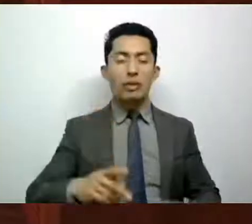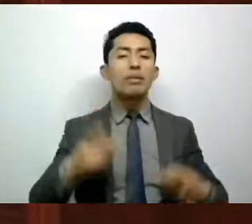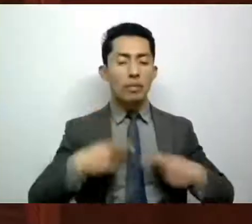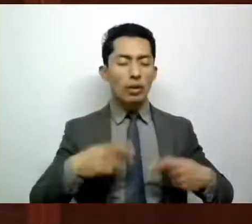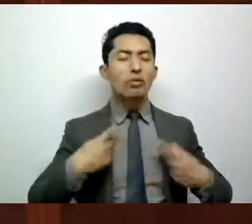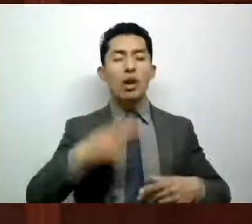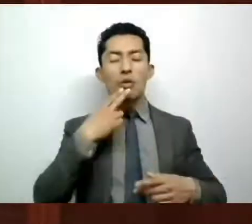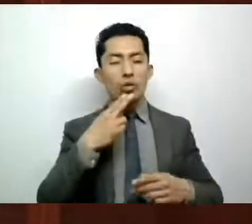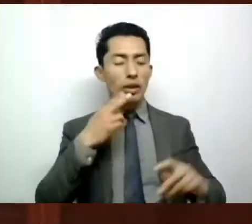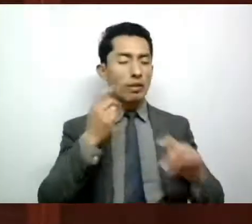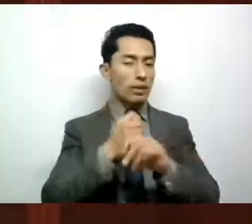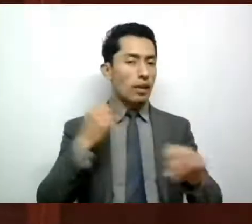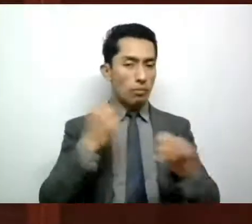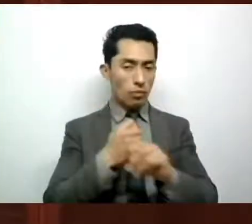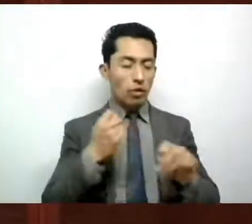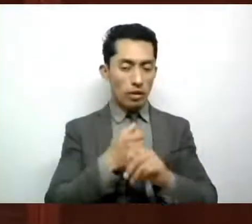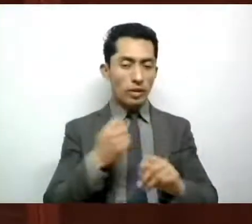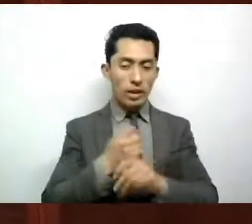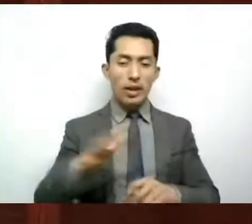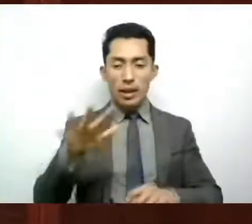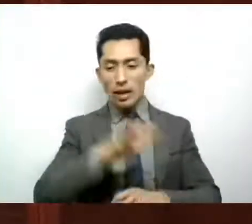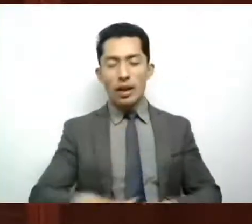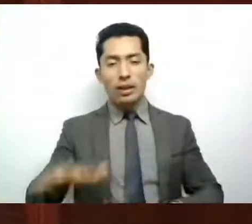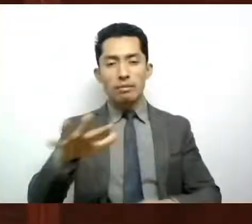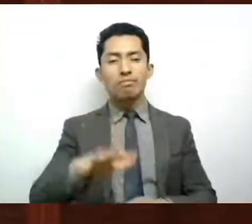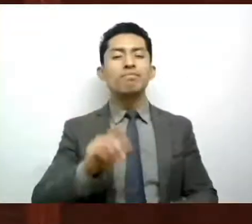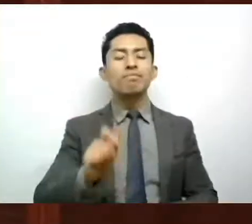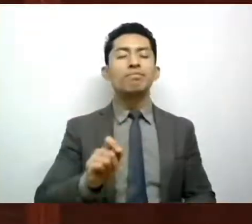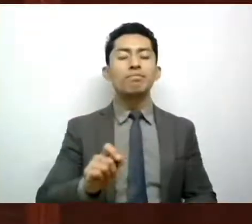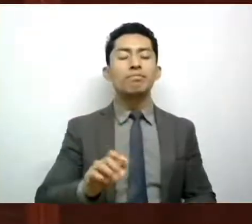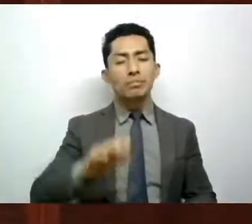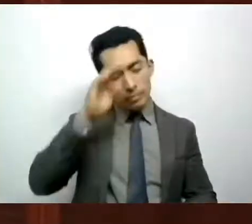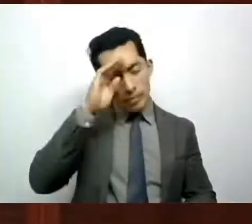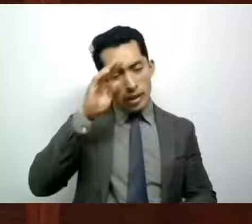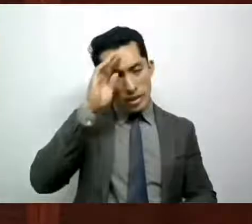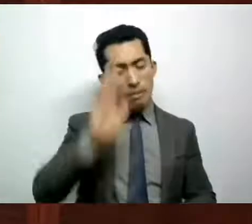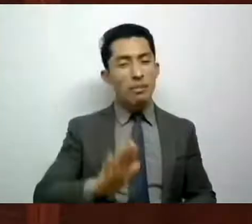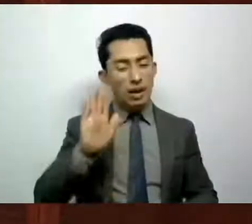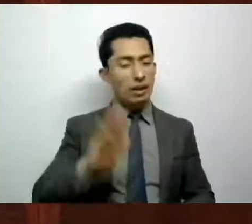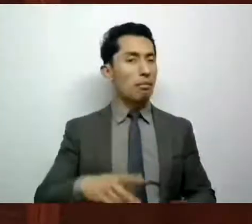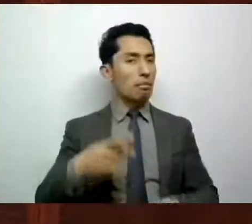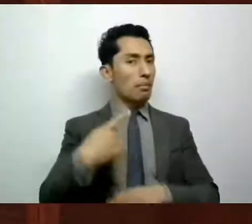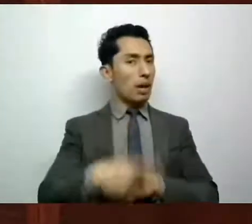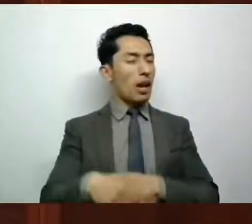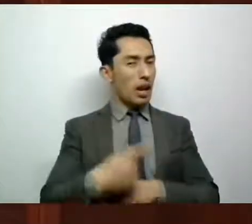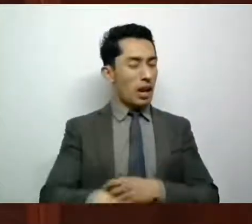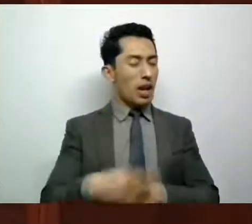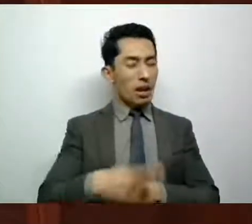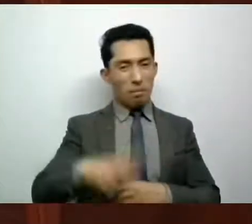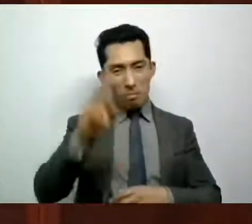90.1% de los usuarios del transporte público lo percibe como el lugar más inseguro.